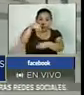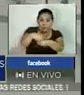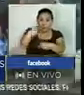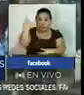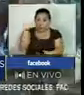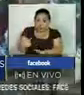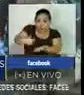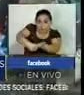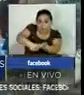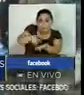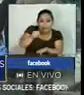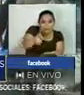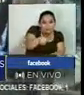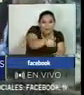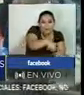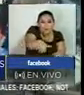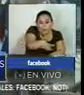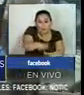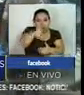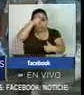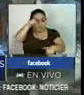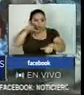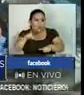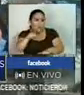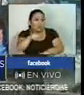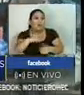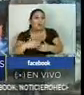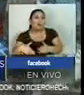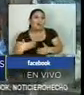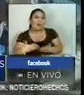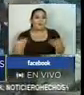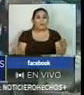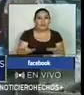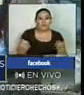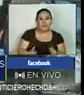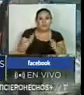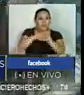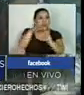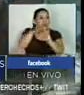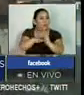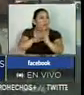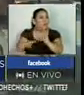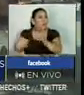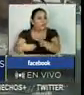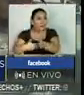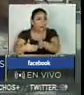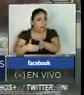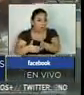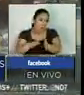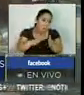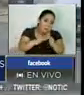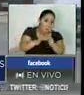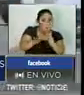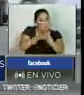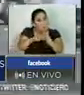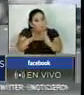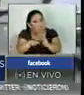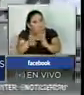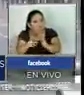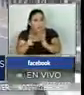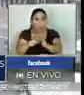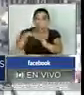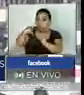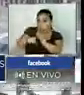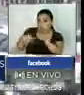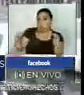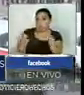alcaldes en cada municipio determinen qué es lo que va a pasar, a qué tipo de cuarentena se va a ingresar. A una cuarentena media va a continuar la cuarentena